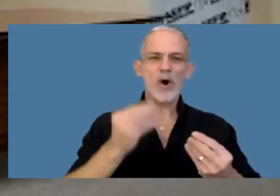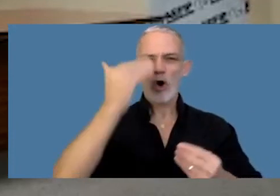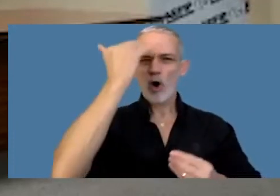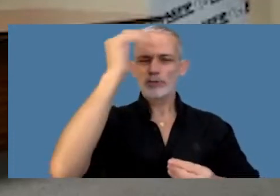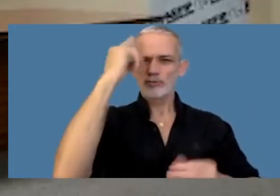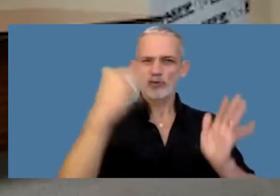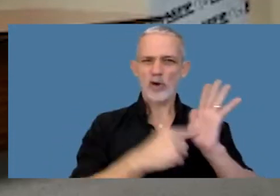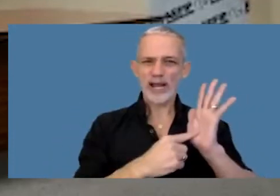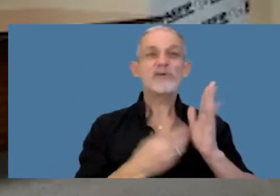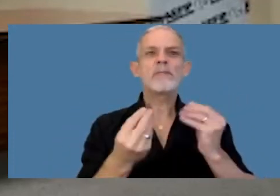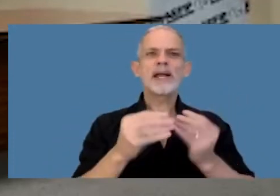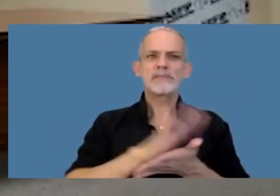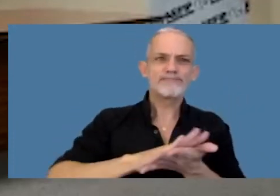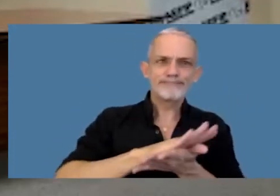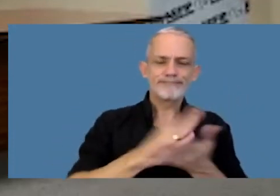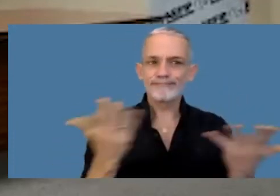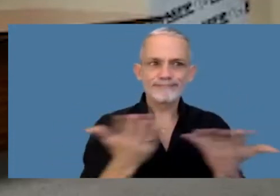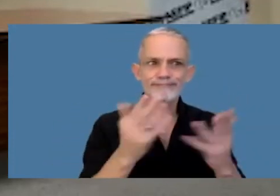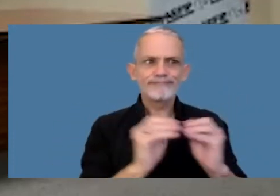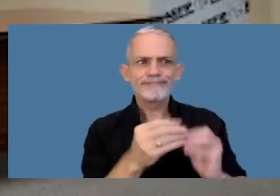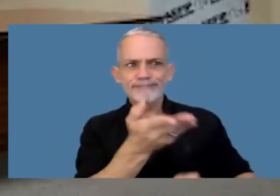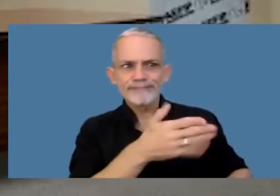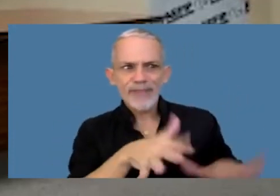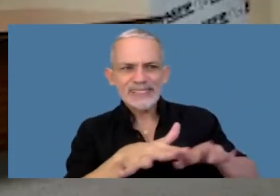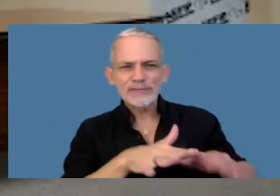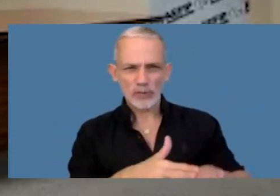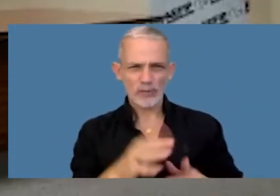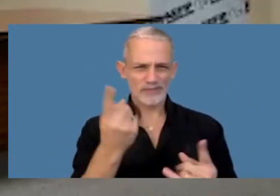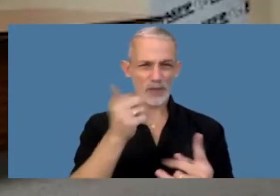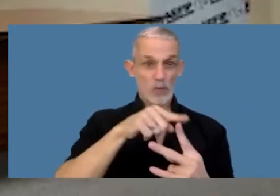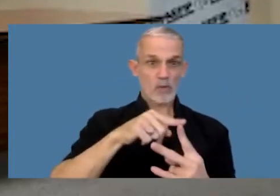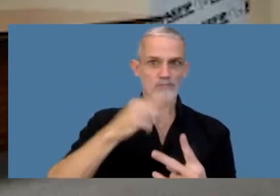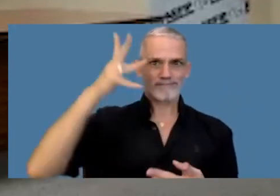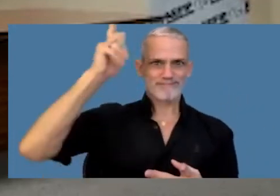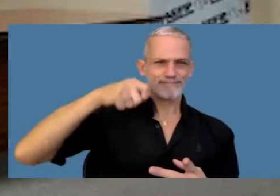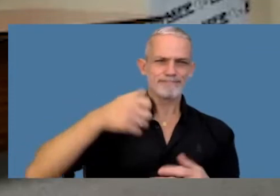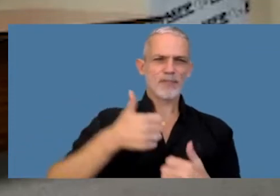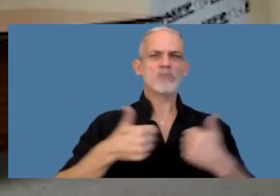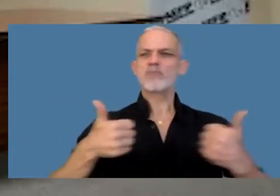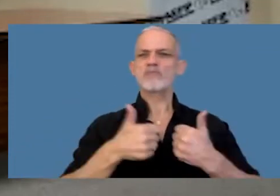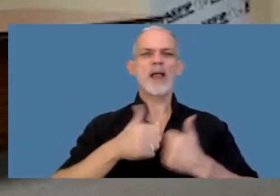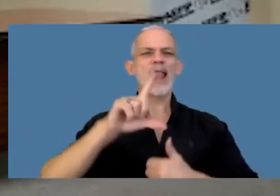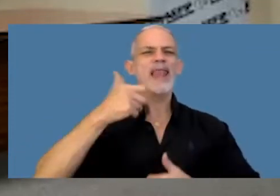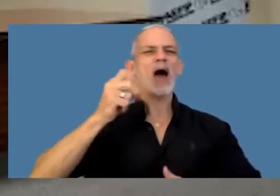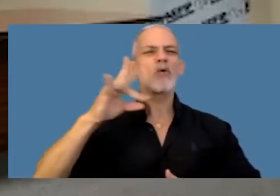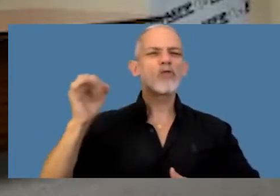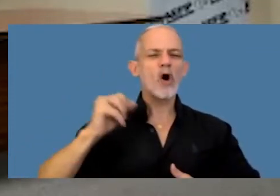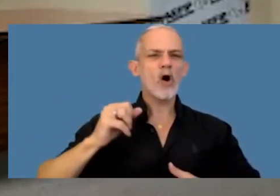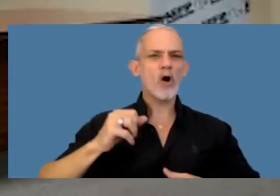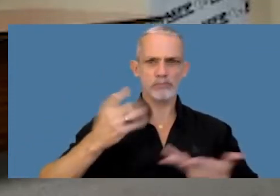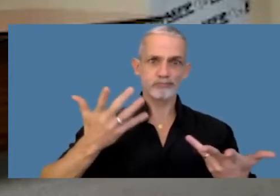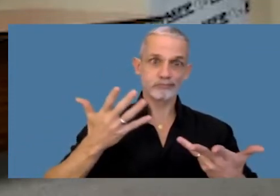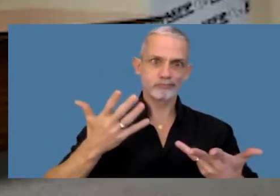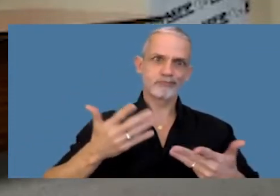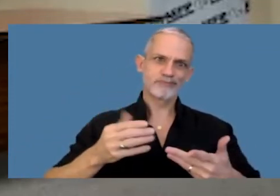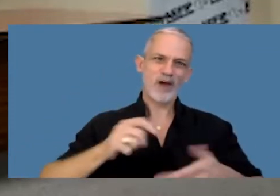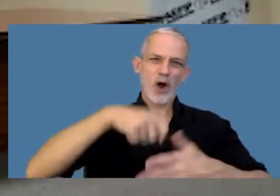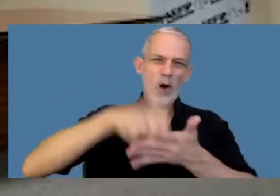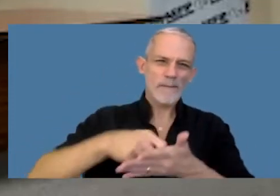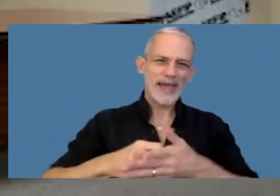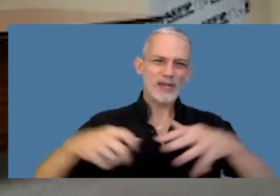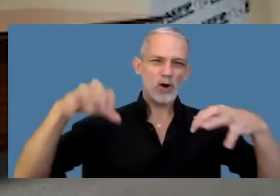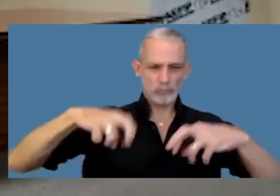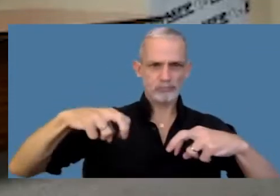para la resolución de un caso concreto. En un laudo arbitral que tiene fuerza de convenio colectivo, que había